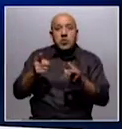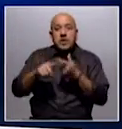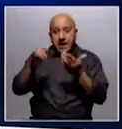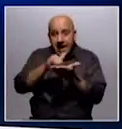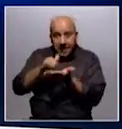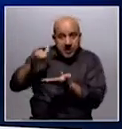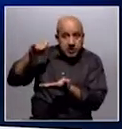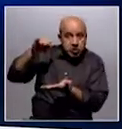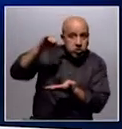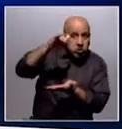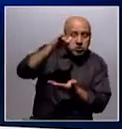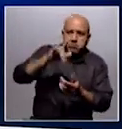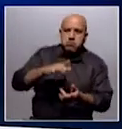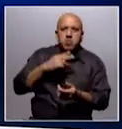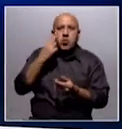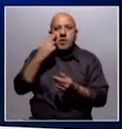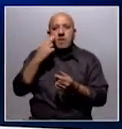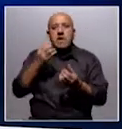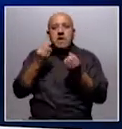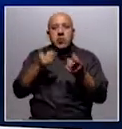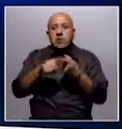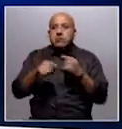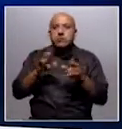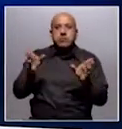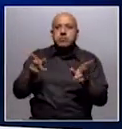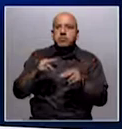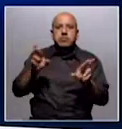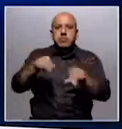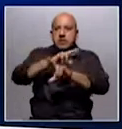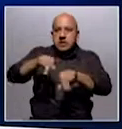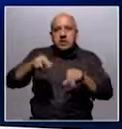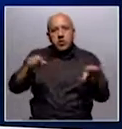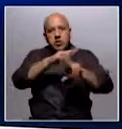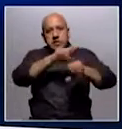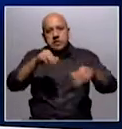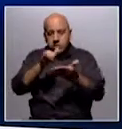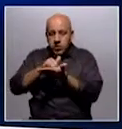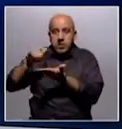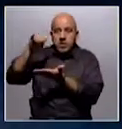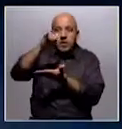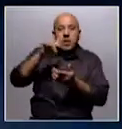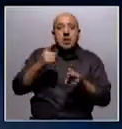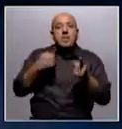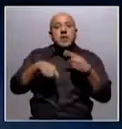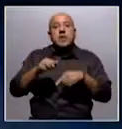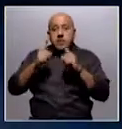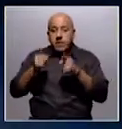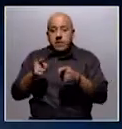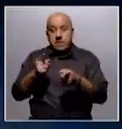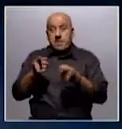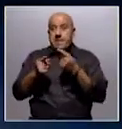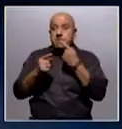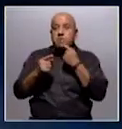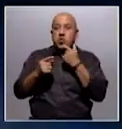verdad trastoca a todos los vuelos porque se han cancelado muchísimo sobre todo en la zona de asia-pacífico pero también fíjate a